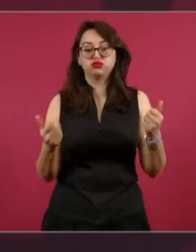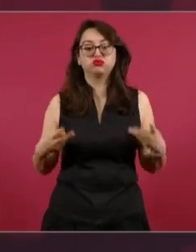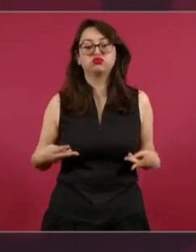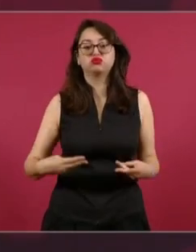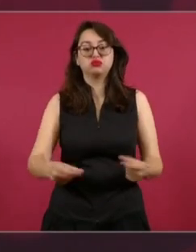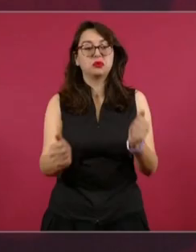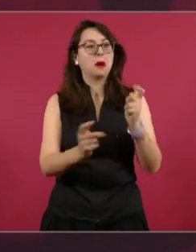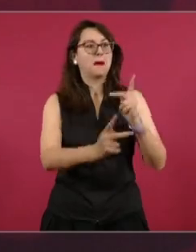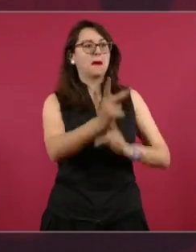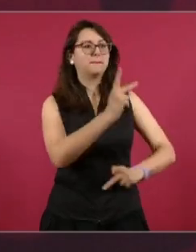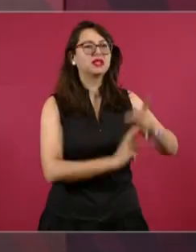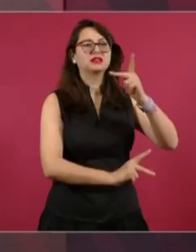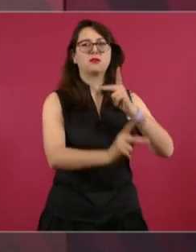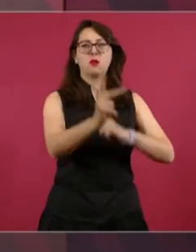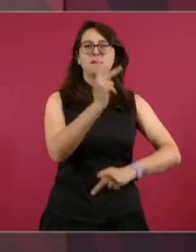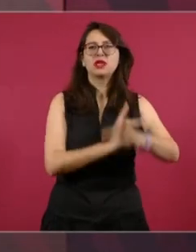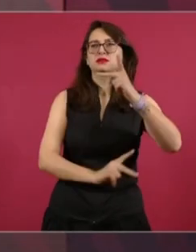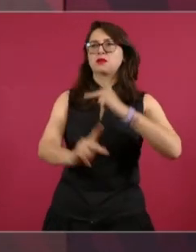deudas,